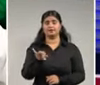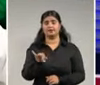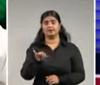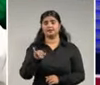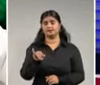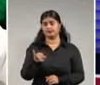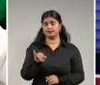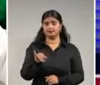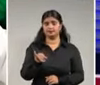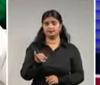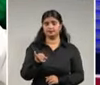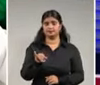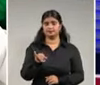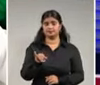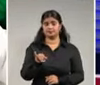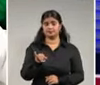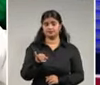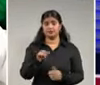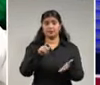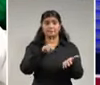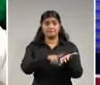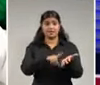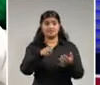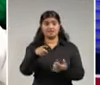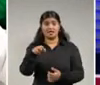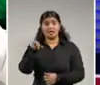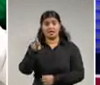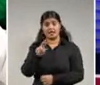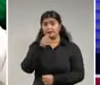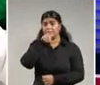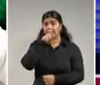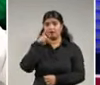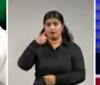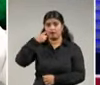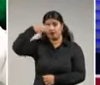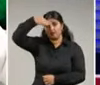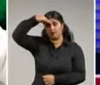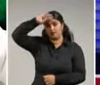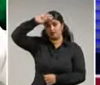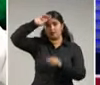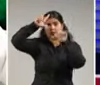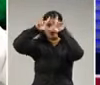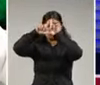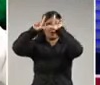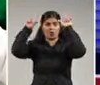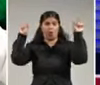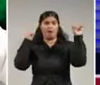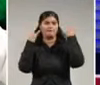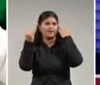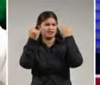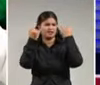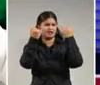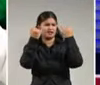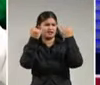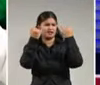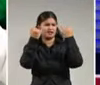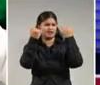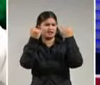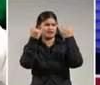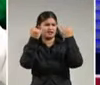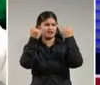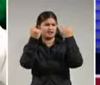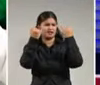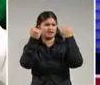11.433.976 muestras procesadas en nuestro país para el diagnóstico de la COVID-19. Y